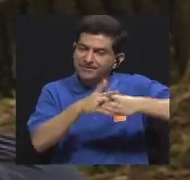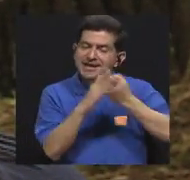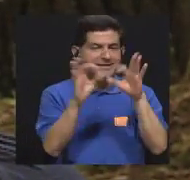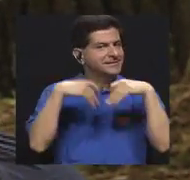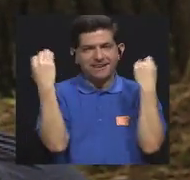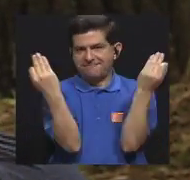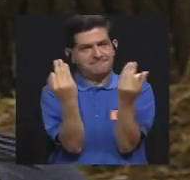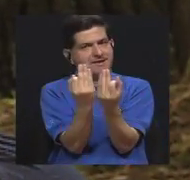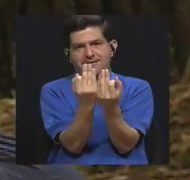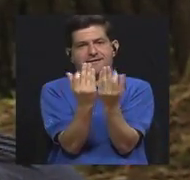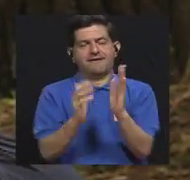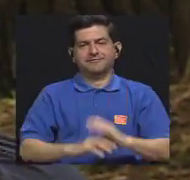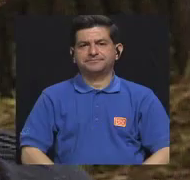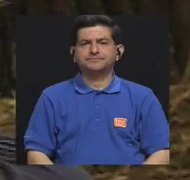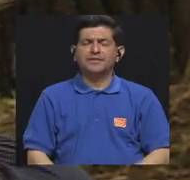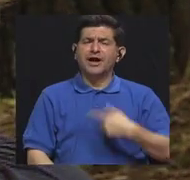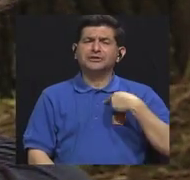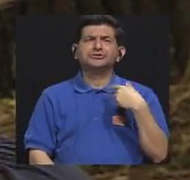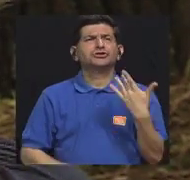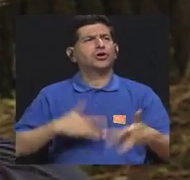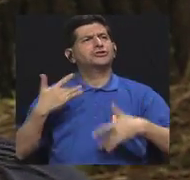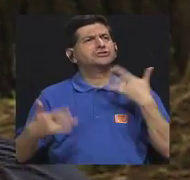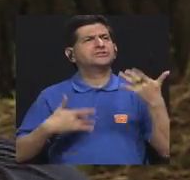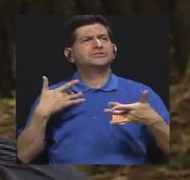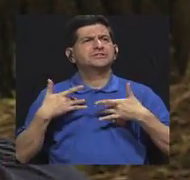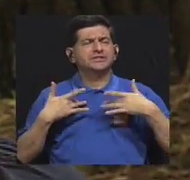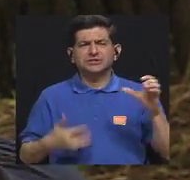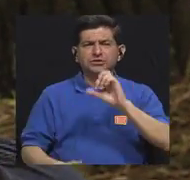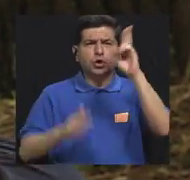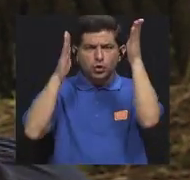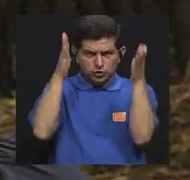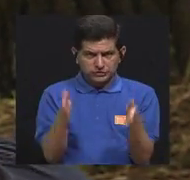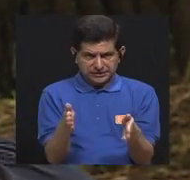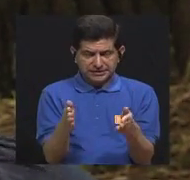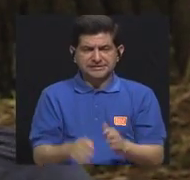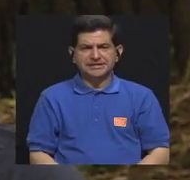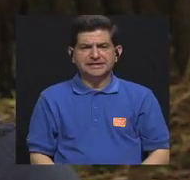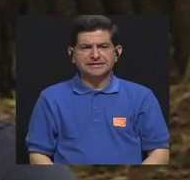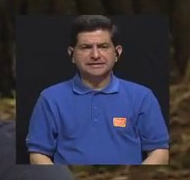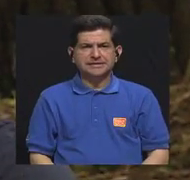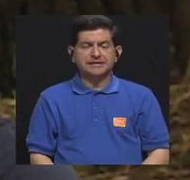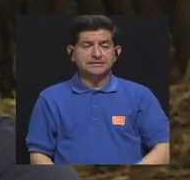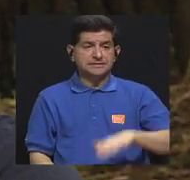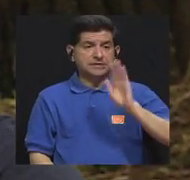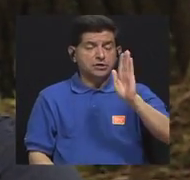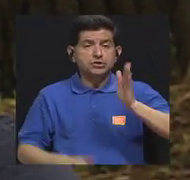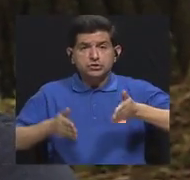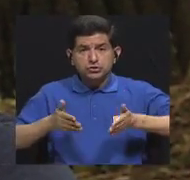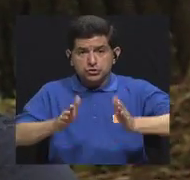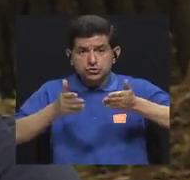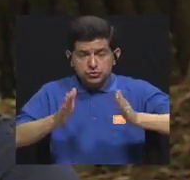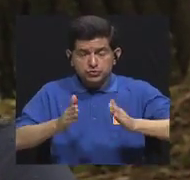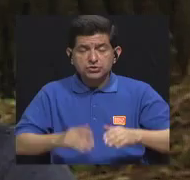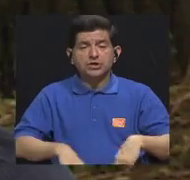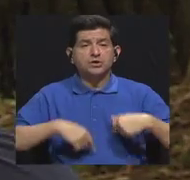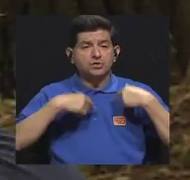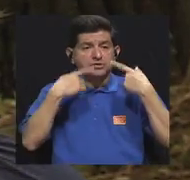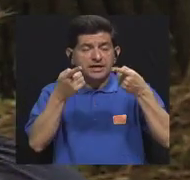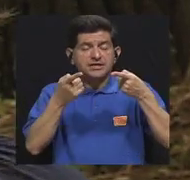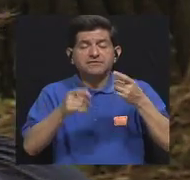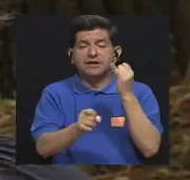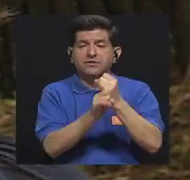sea, yo siento que el costarricense ha depositado a sus hijos en las